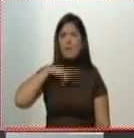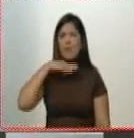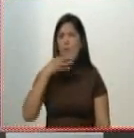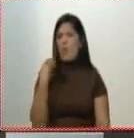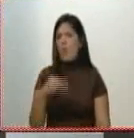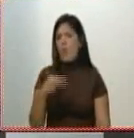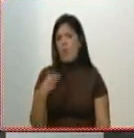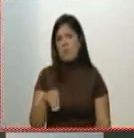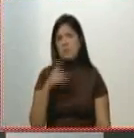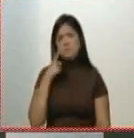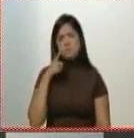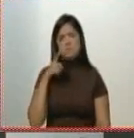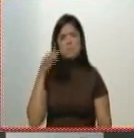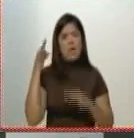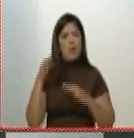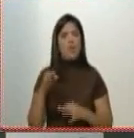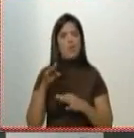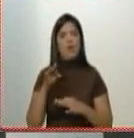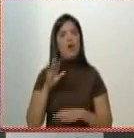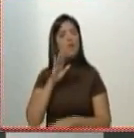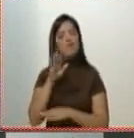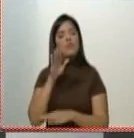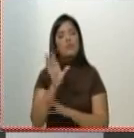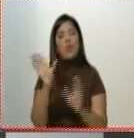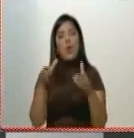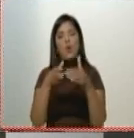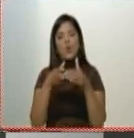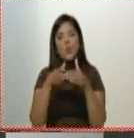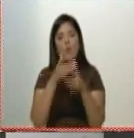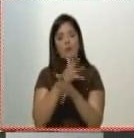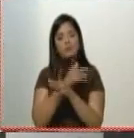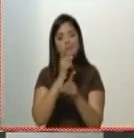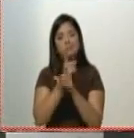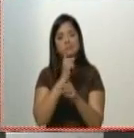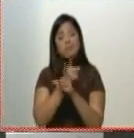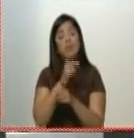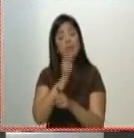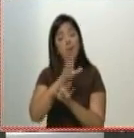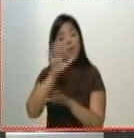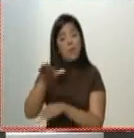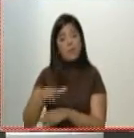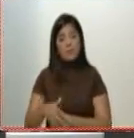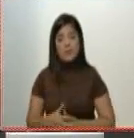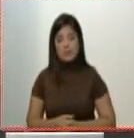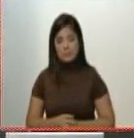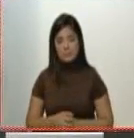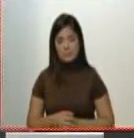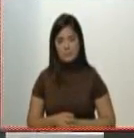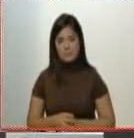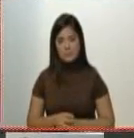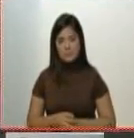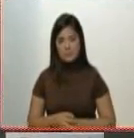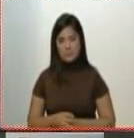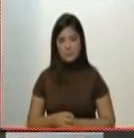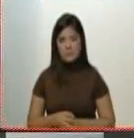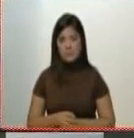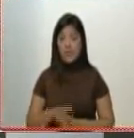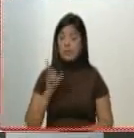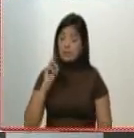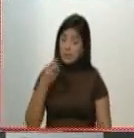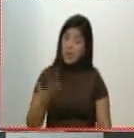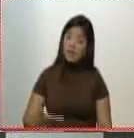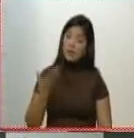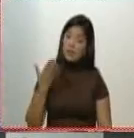se visualizan como esa generación de oro del mañana y tenemos que apoyarles desde estos espacios. Es importante decirlo